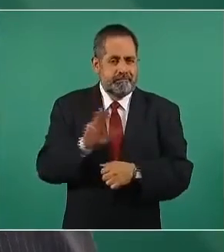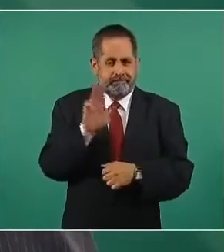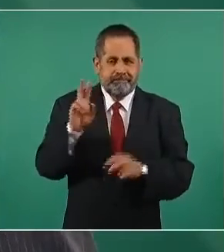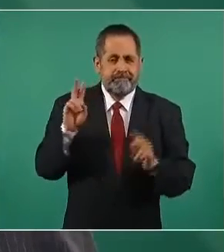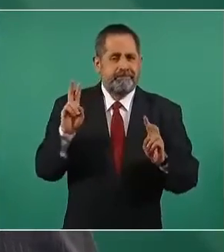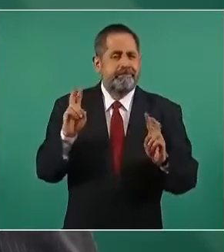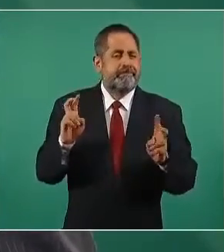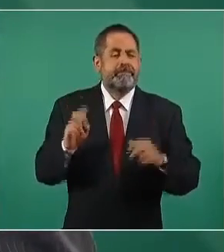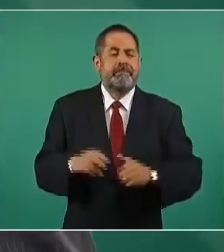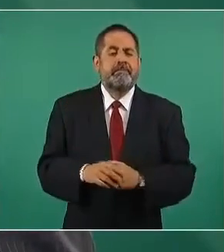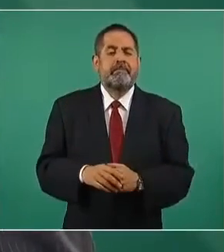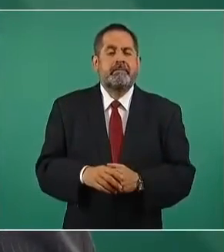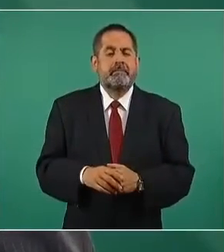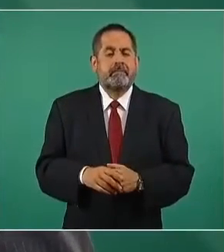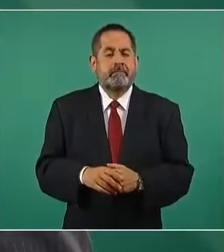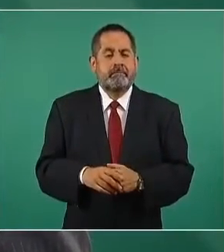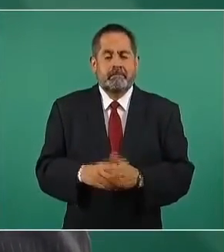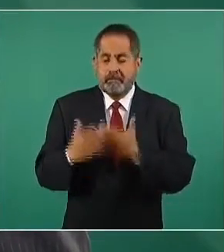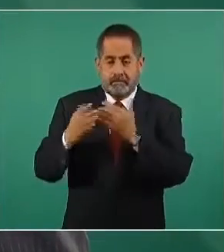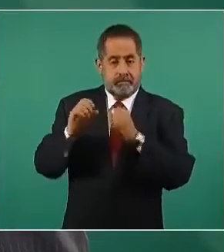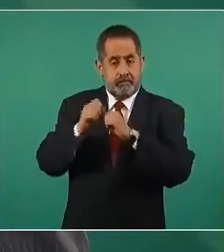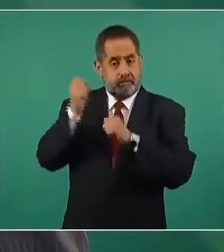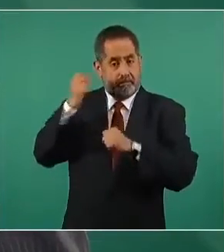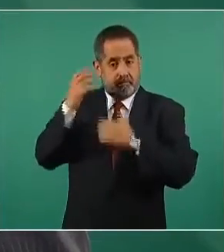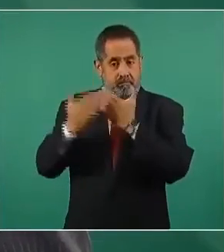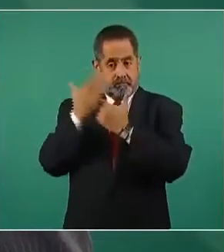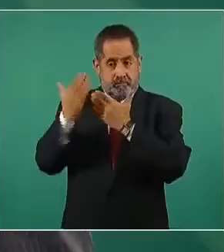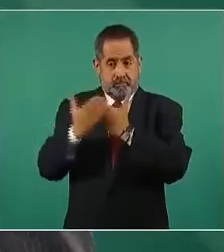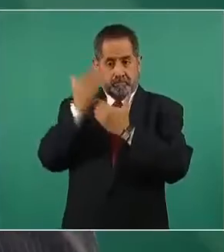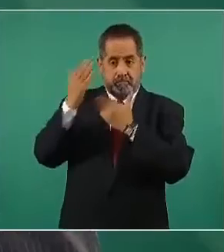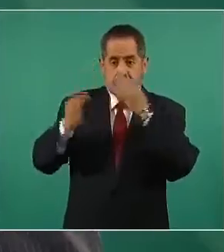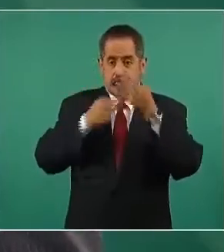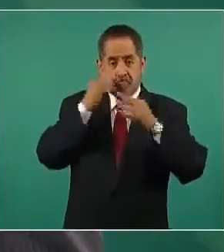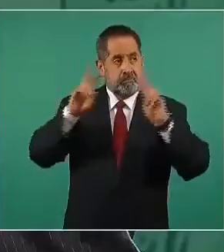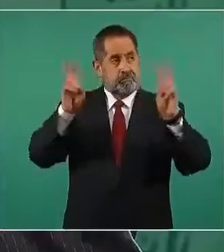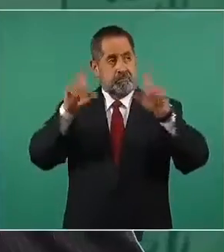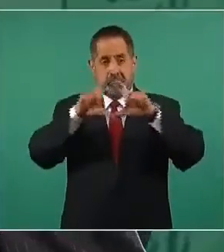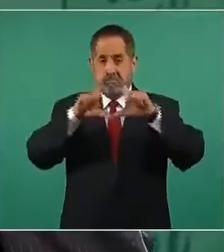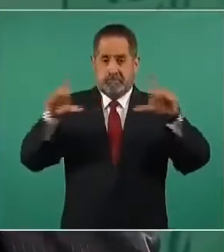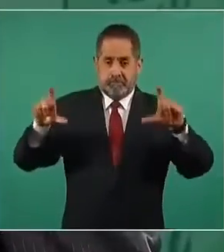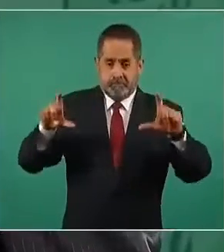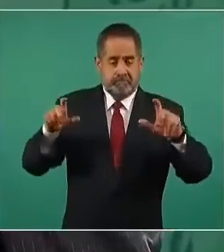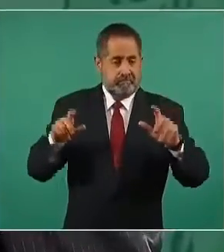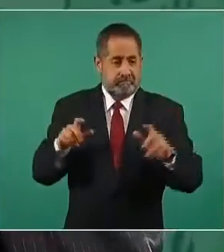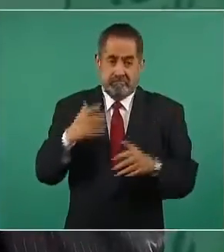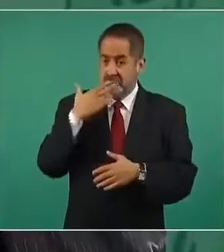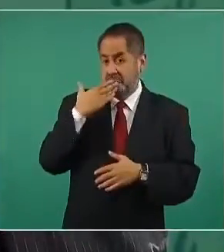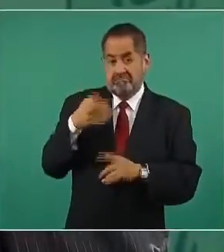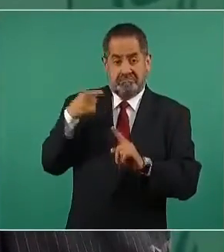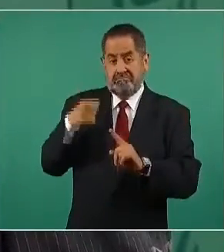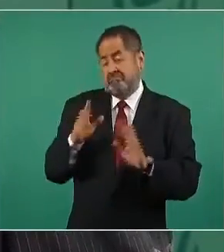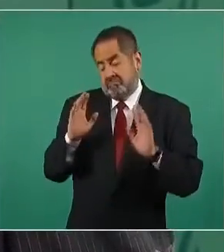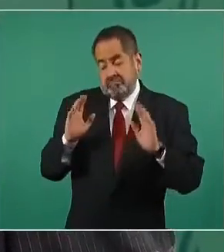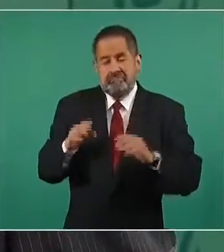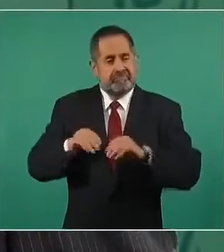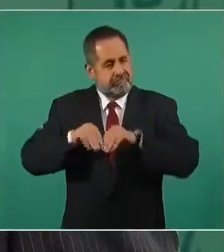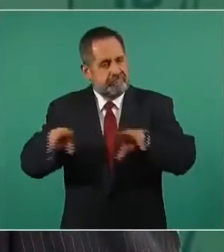en la mañanera, porque es un buen tema.